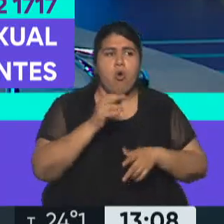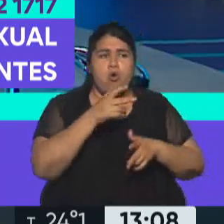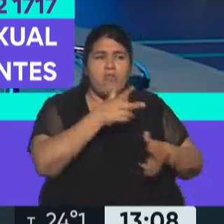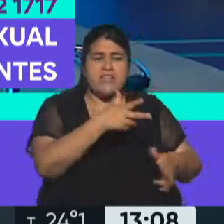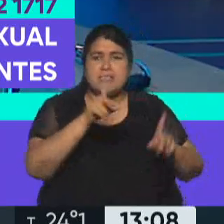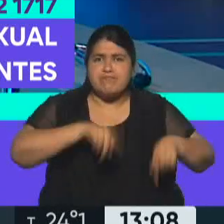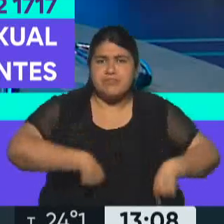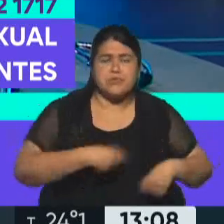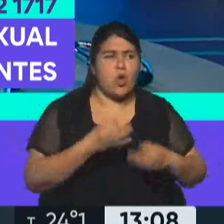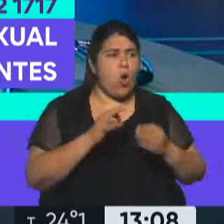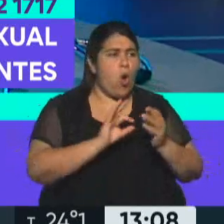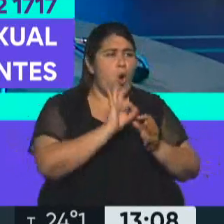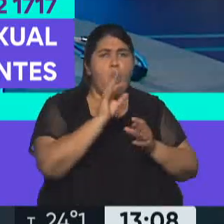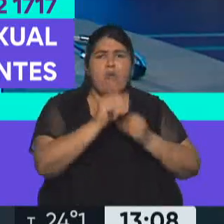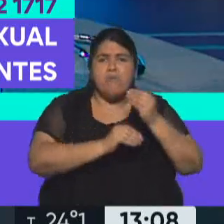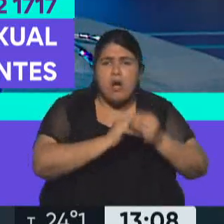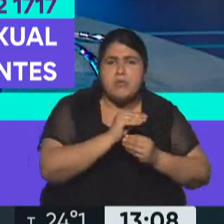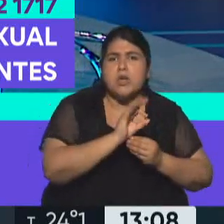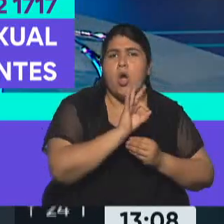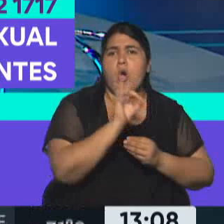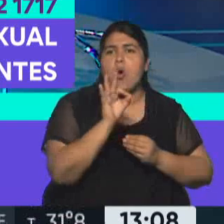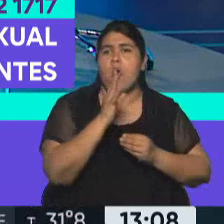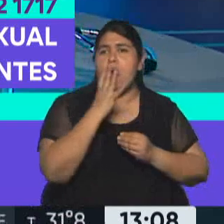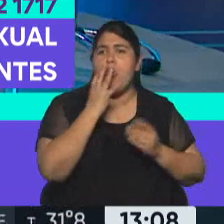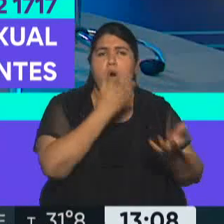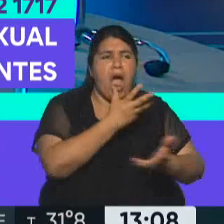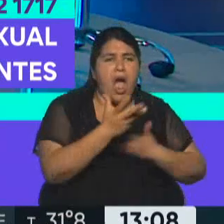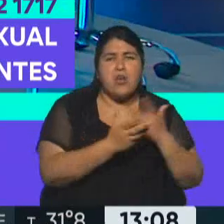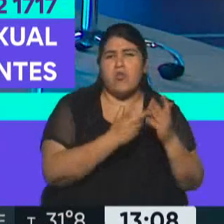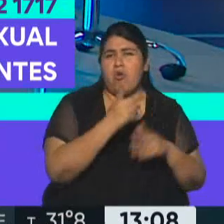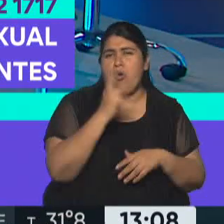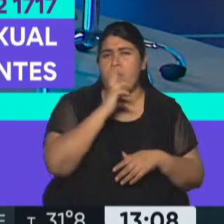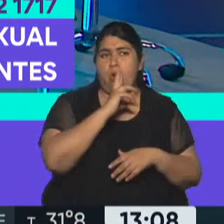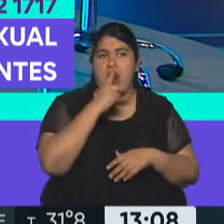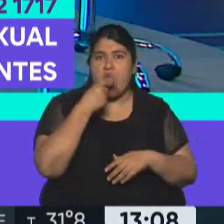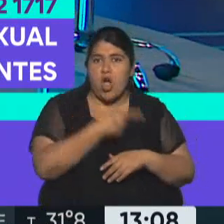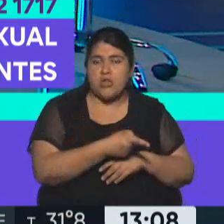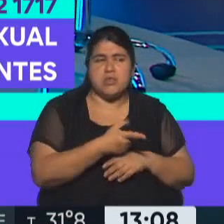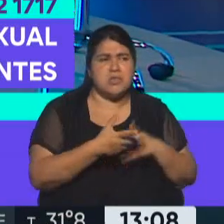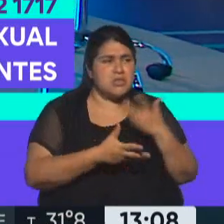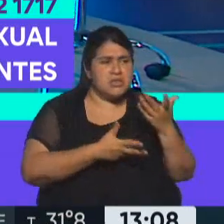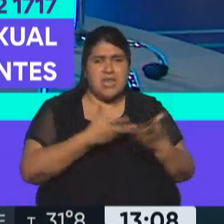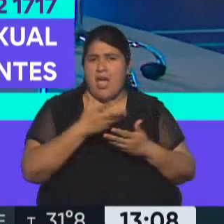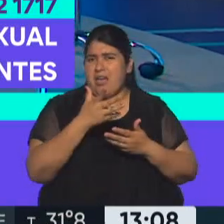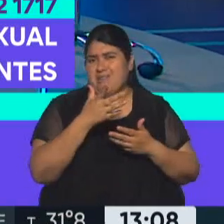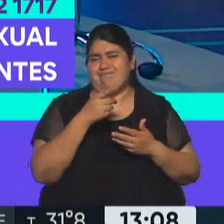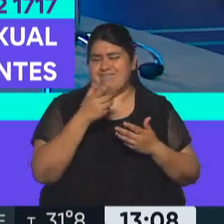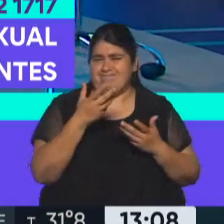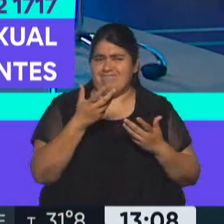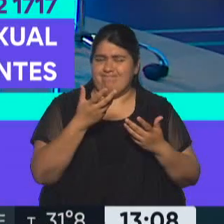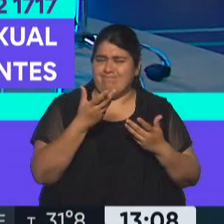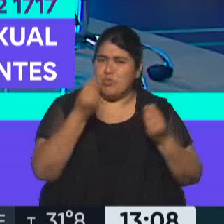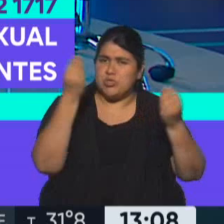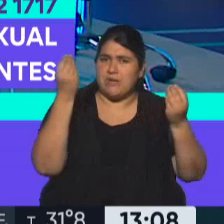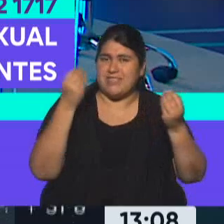muchas veces cuando es el entorno familiar, como hablamos de la violencia contra las mujeres, en este caso el abuso sexual en menores, muchas veces se